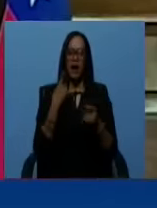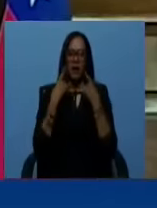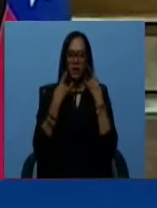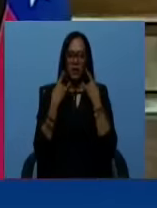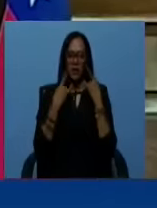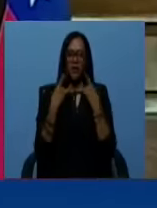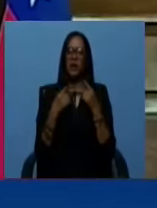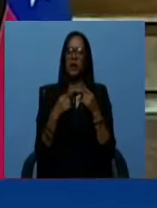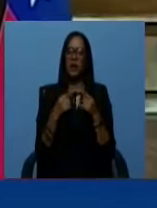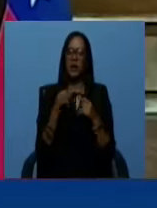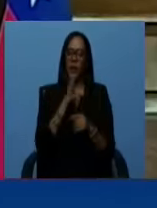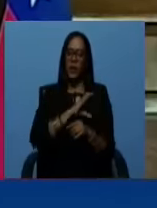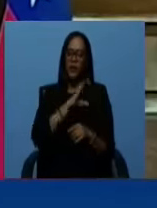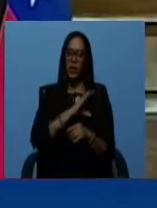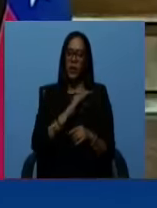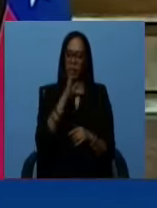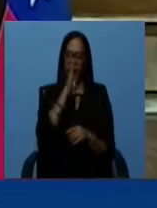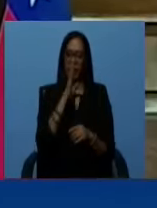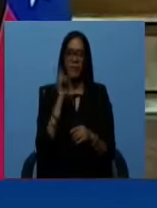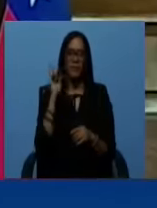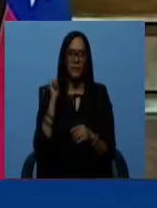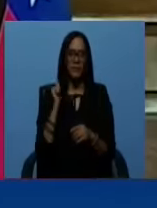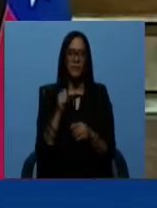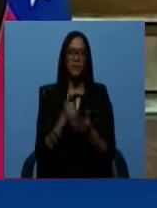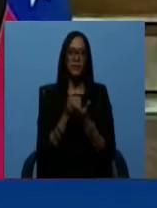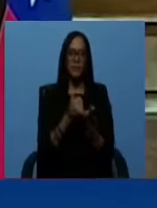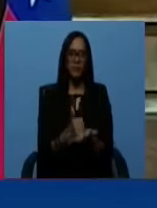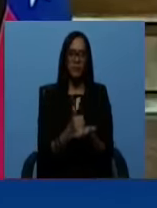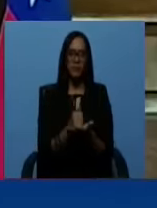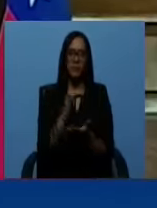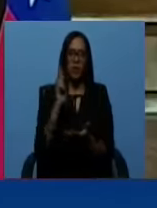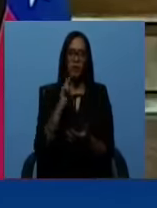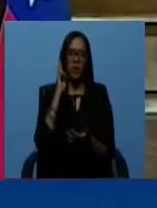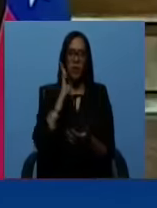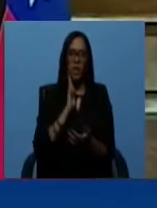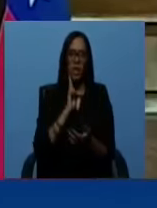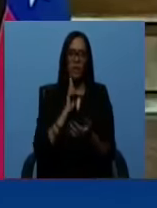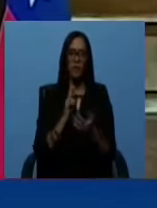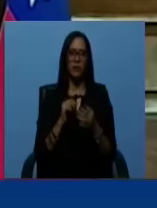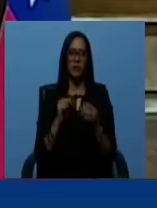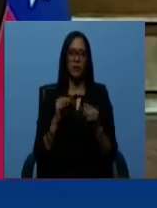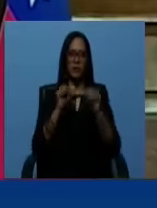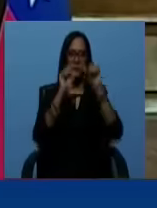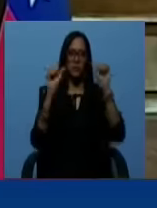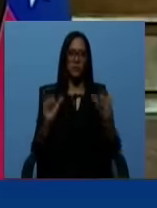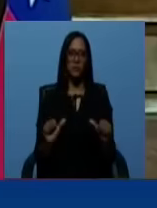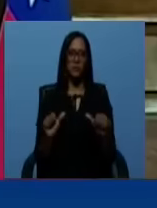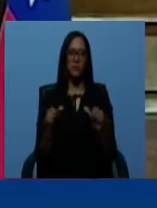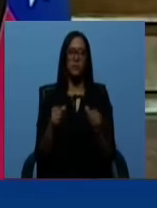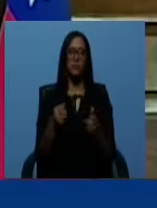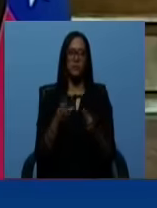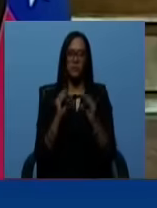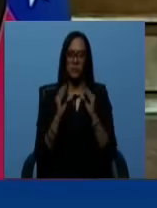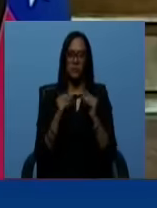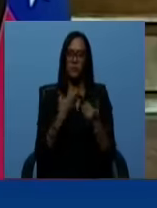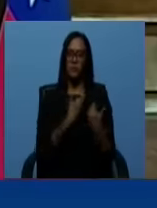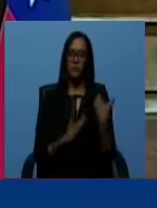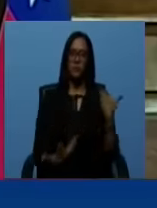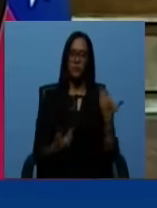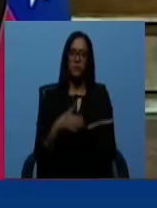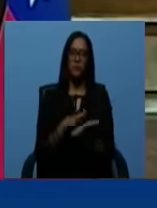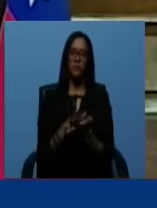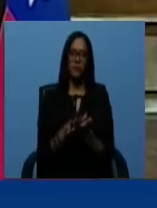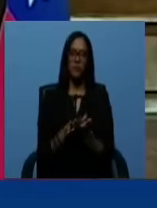y comisiones bancarias para facilitar el uso del Bolívar en este sistema y mecanismo que ha conversado el presidente sobre